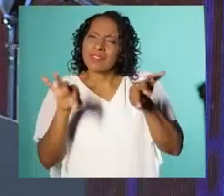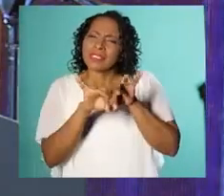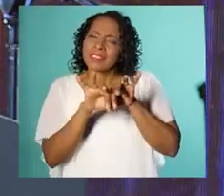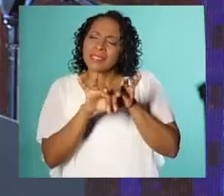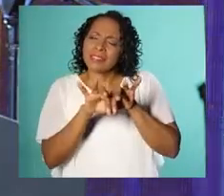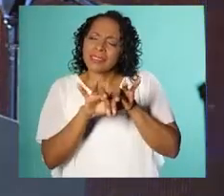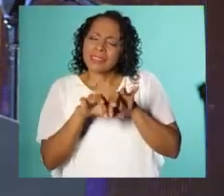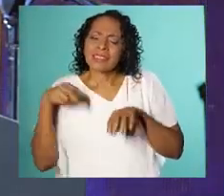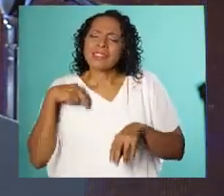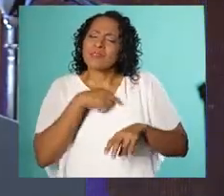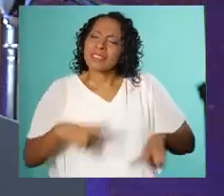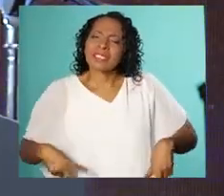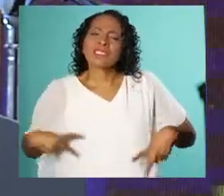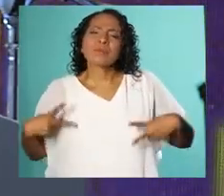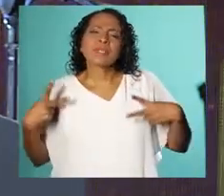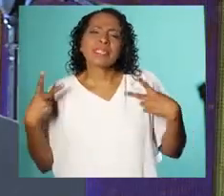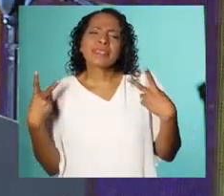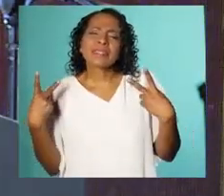importante.